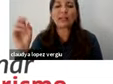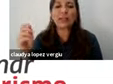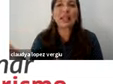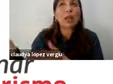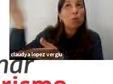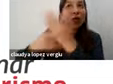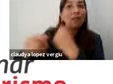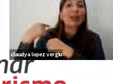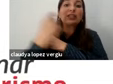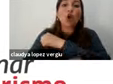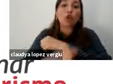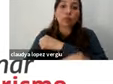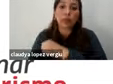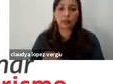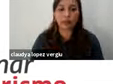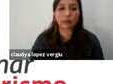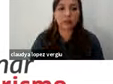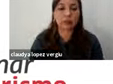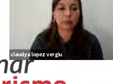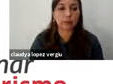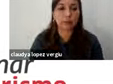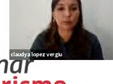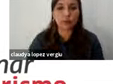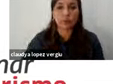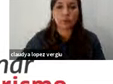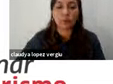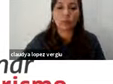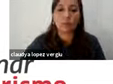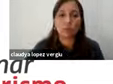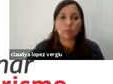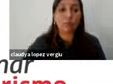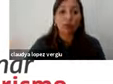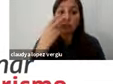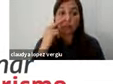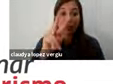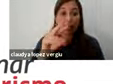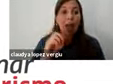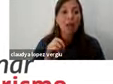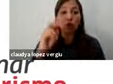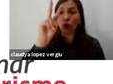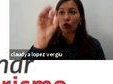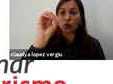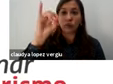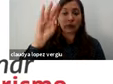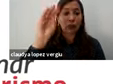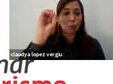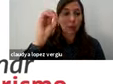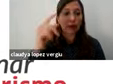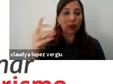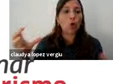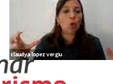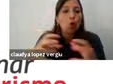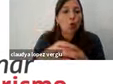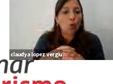importadores internacionales o compradores. Bueno, continuando con el 2009, también tuvimos un proyecto con la Cooperación Andina